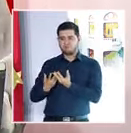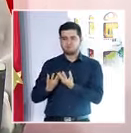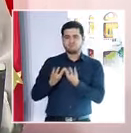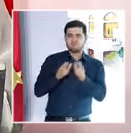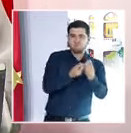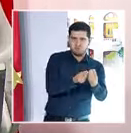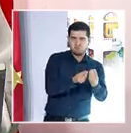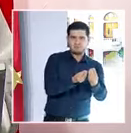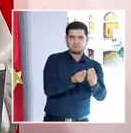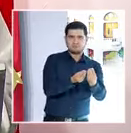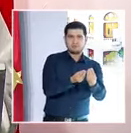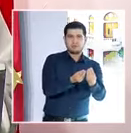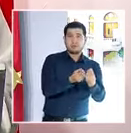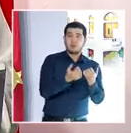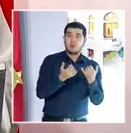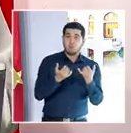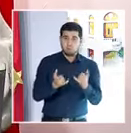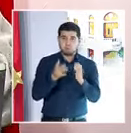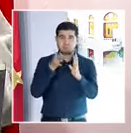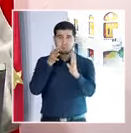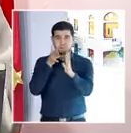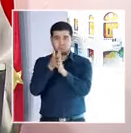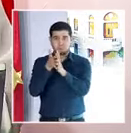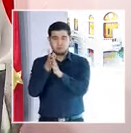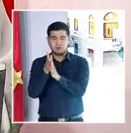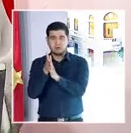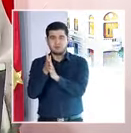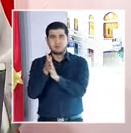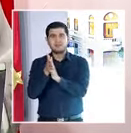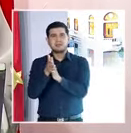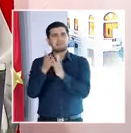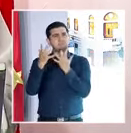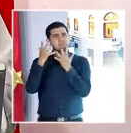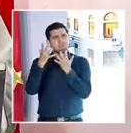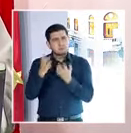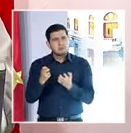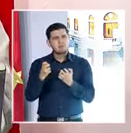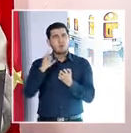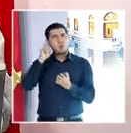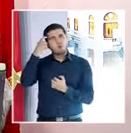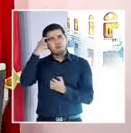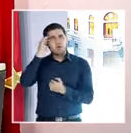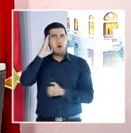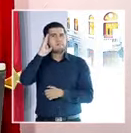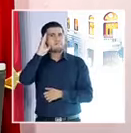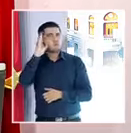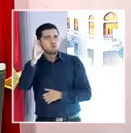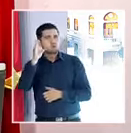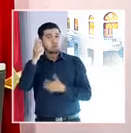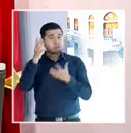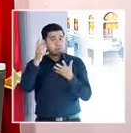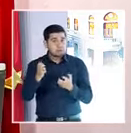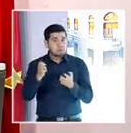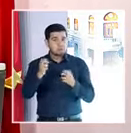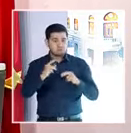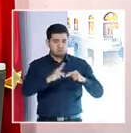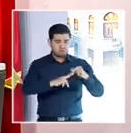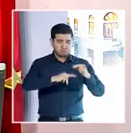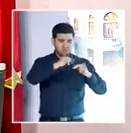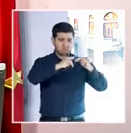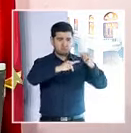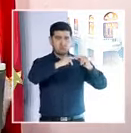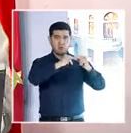componente de nuestro plan de desarrollo la aspiración que tenemos como gobierno de construir el nuevo